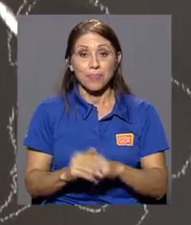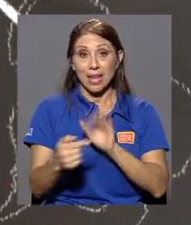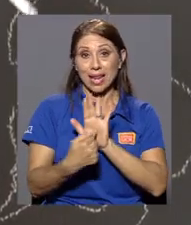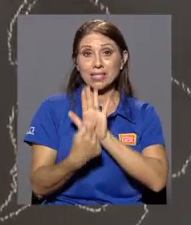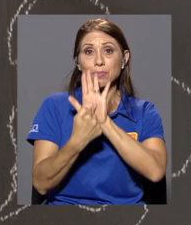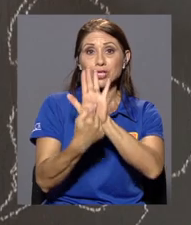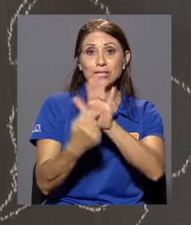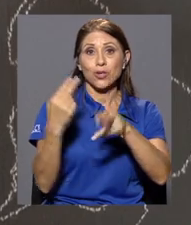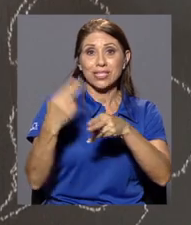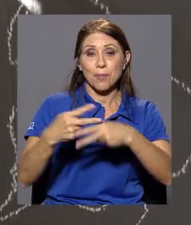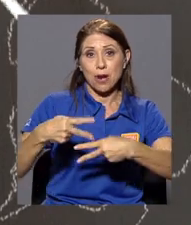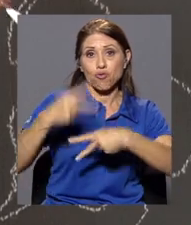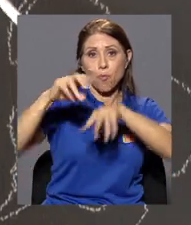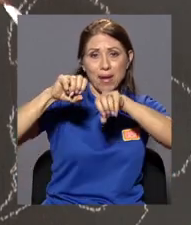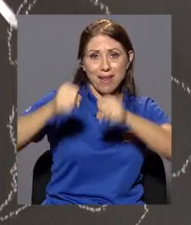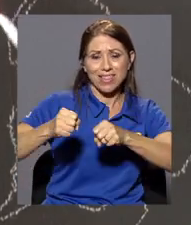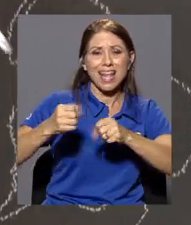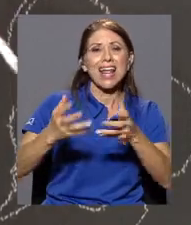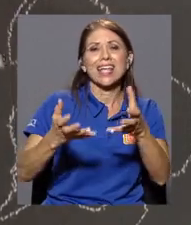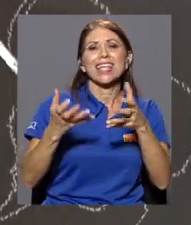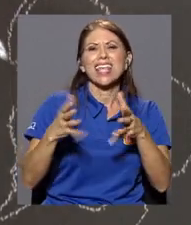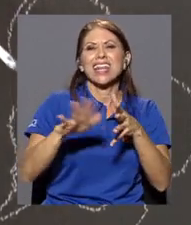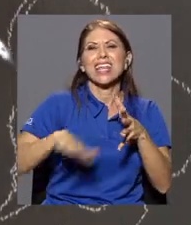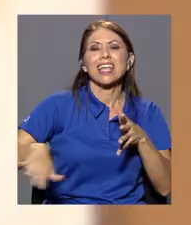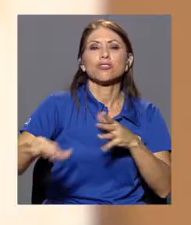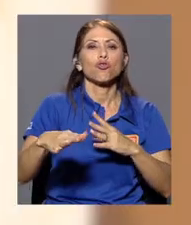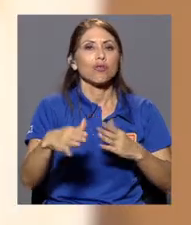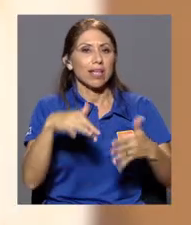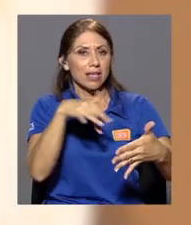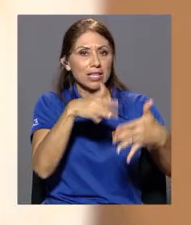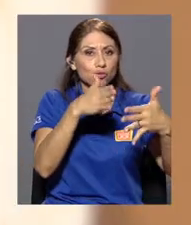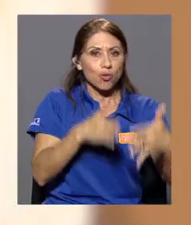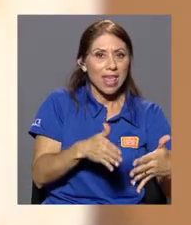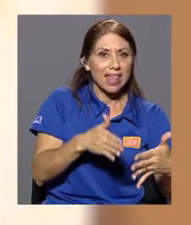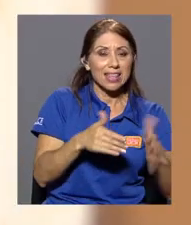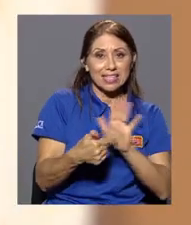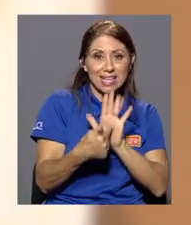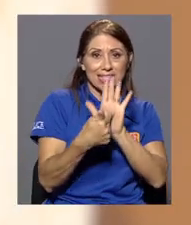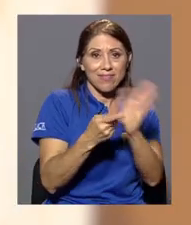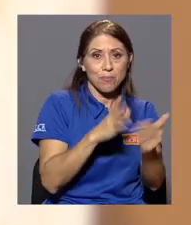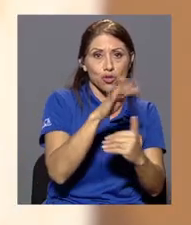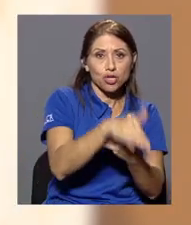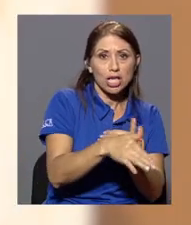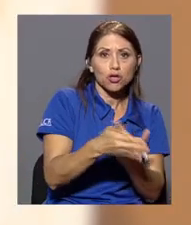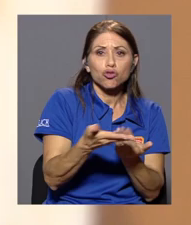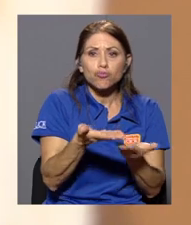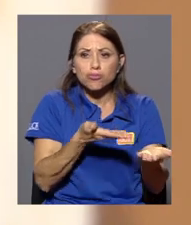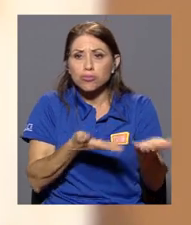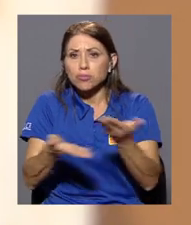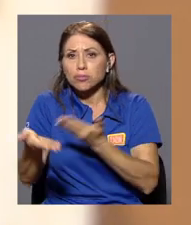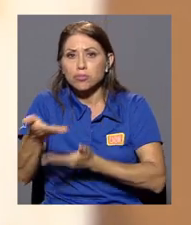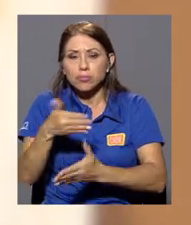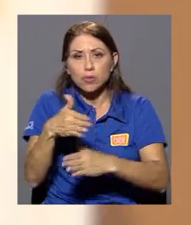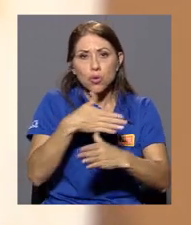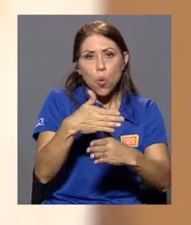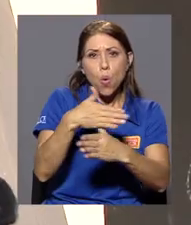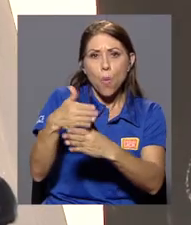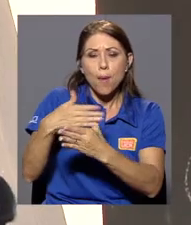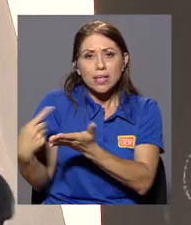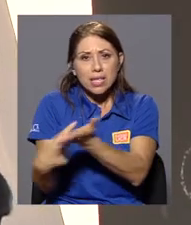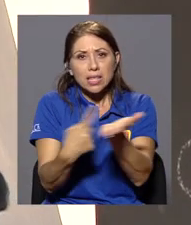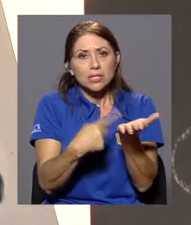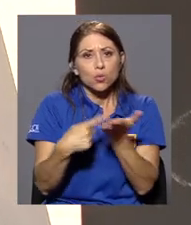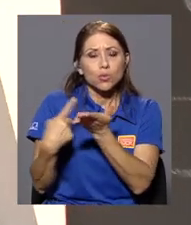rompe la ventana busca ser un espacio de diálogo entre los estudiantes que exhiben sus proyectos para que compartan y discutan las metodologías